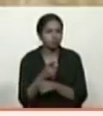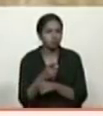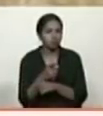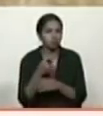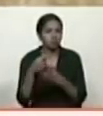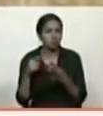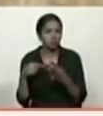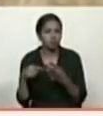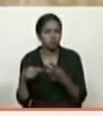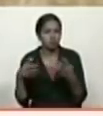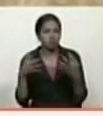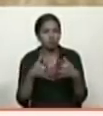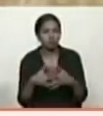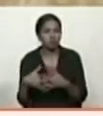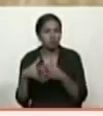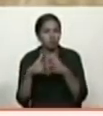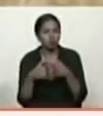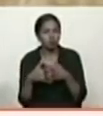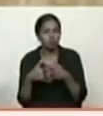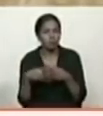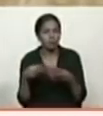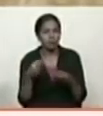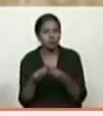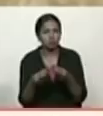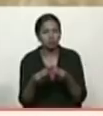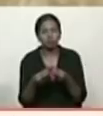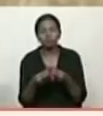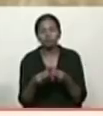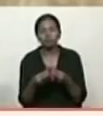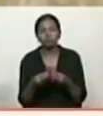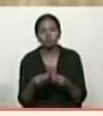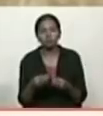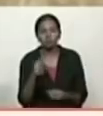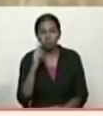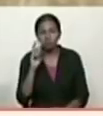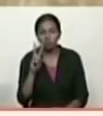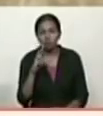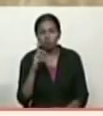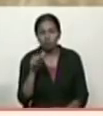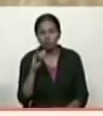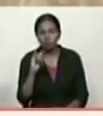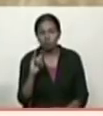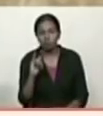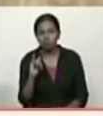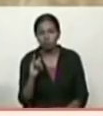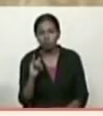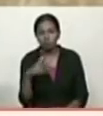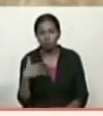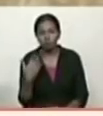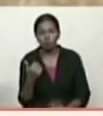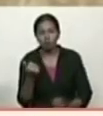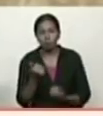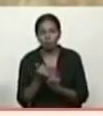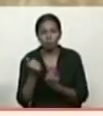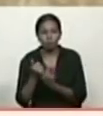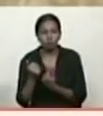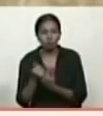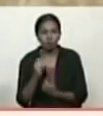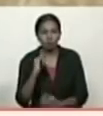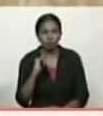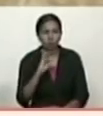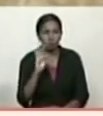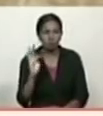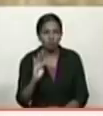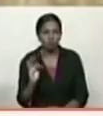desde Estados Unidos para desestabilizar Venezuela. Quisiera saber si tocaron ese tema, si nos puede ampliar la cooperación militar o con acciones concretas si se